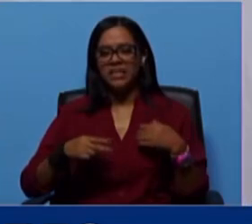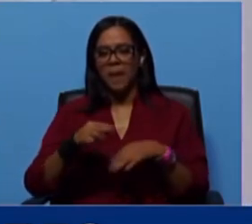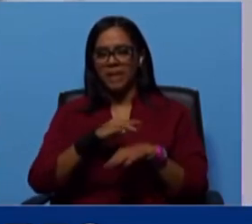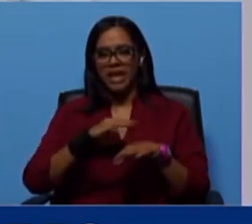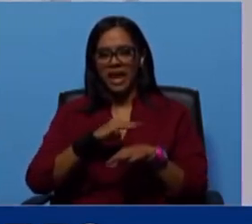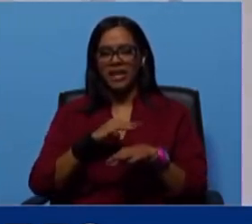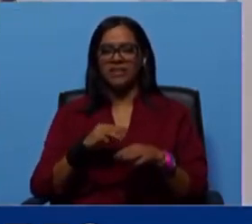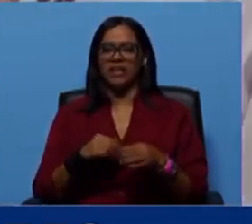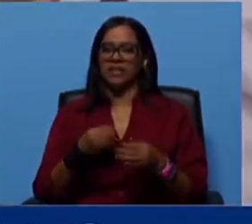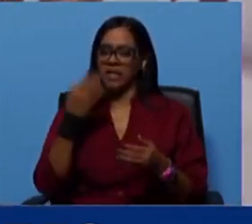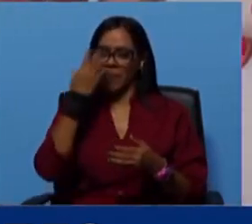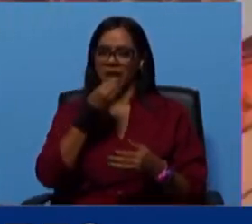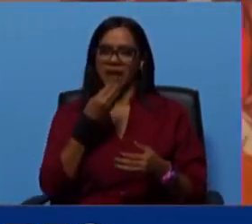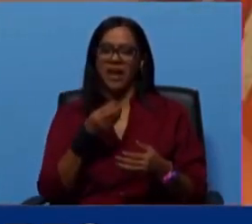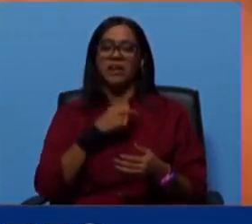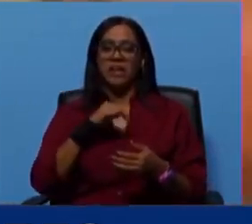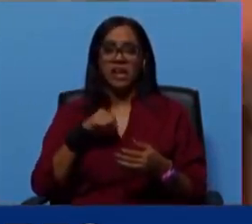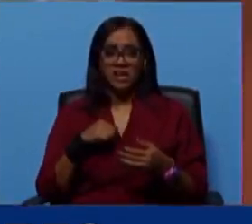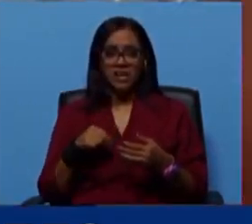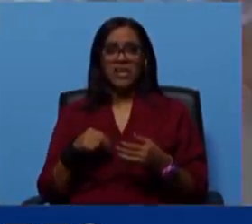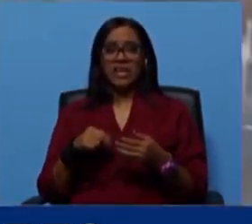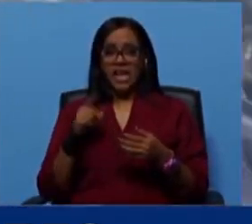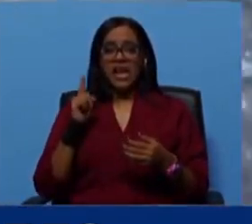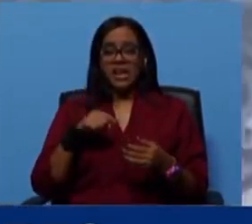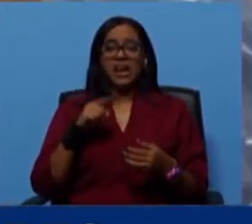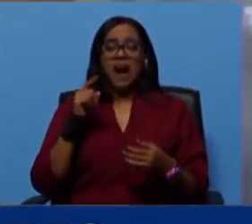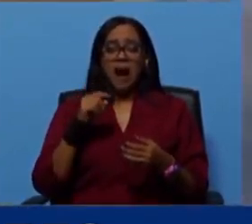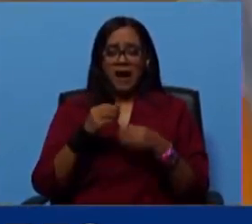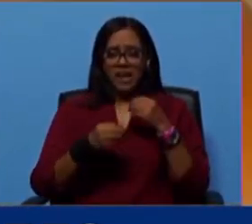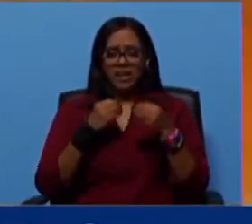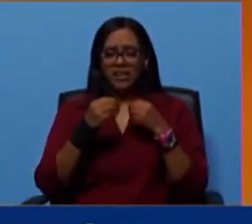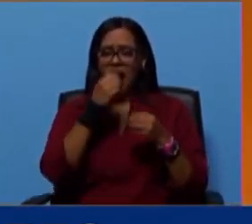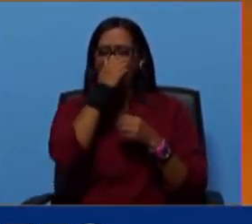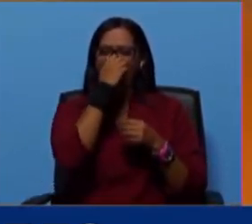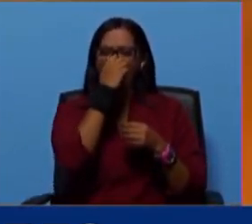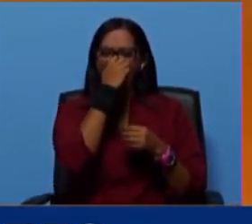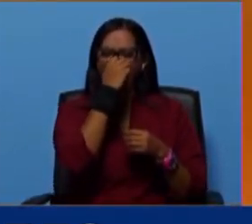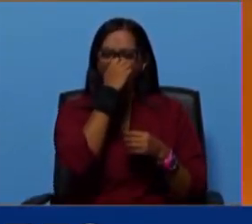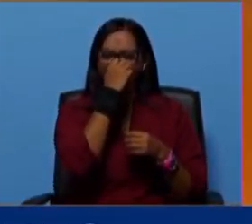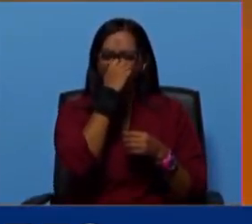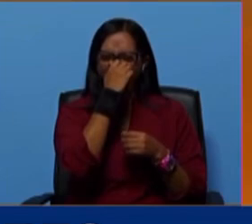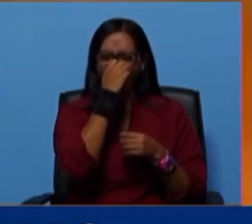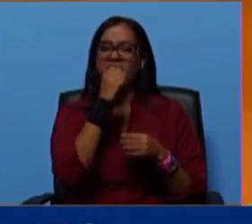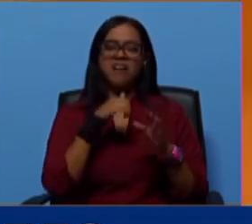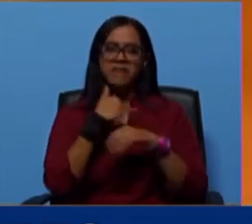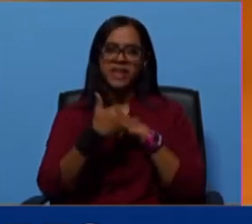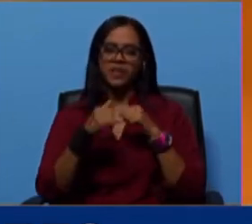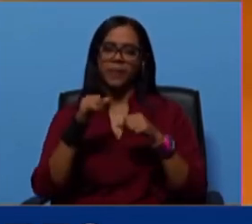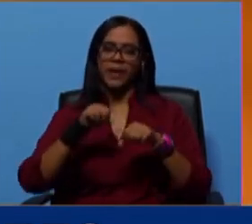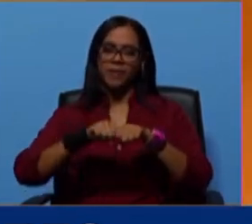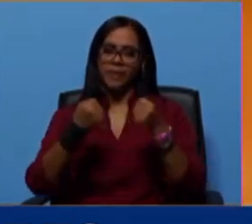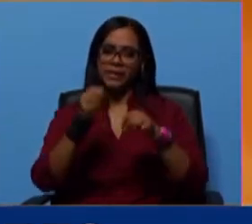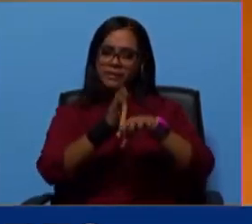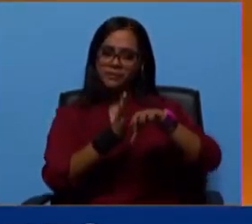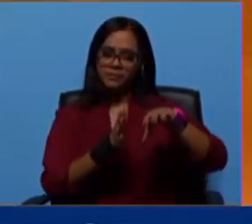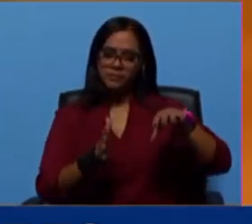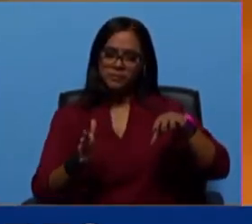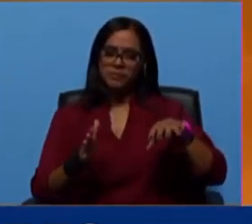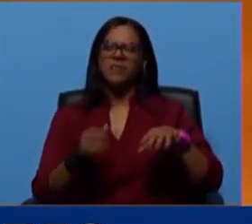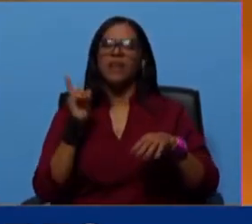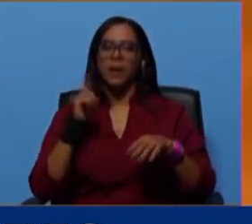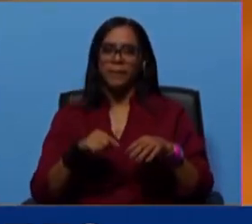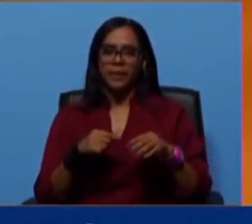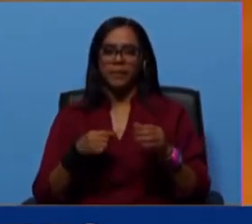sido maravilloso. O sea, nosotros de hecho también estamos montando ahorita un proyecto para el pan de jamón, para llevarlo a las comunidades por medio de las bodegas